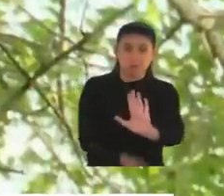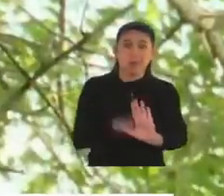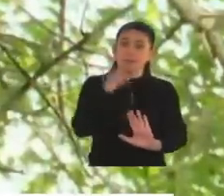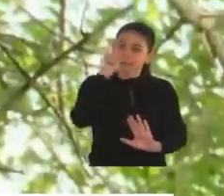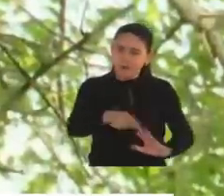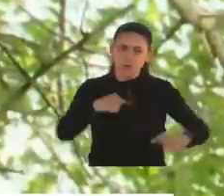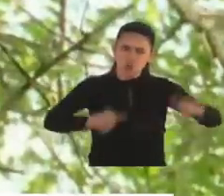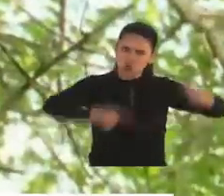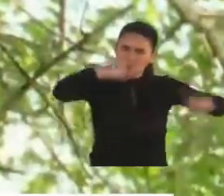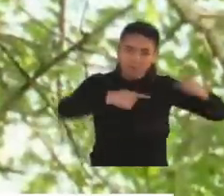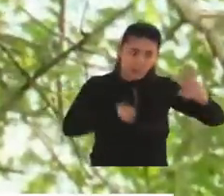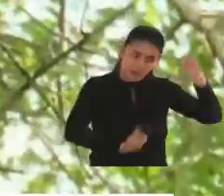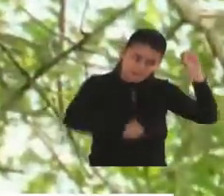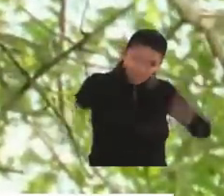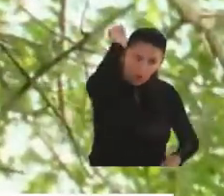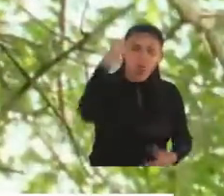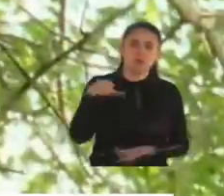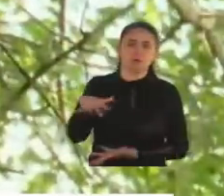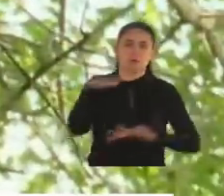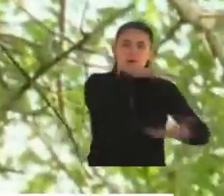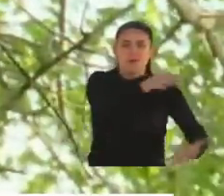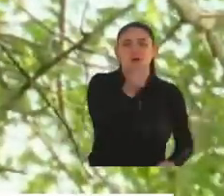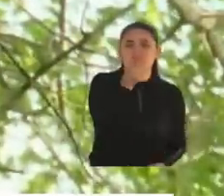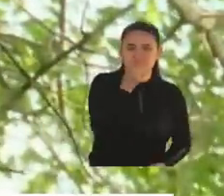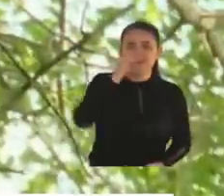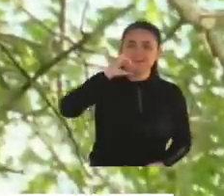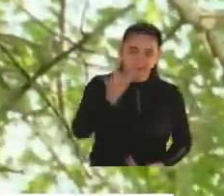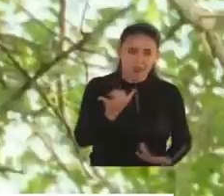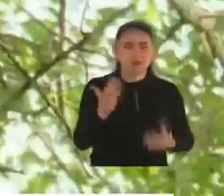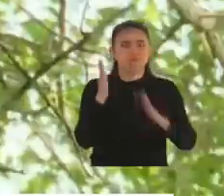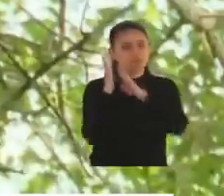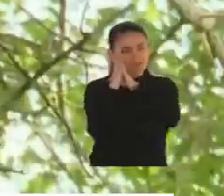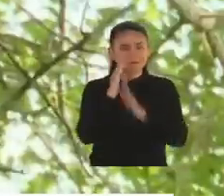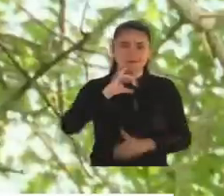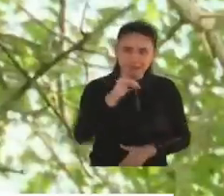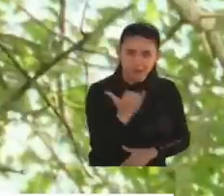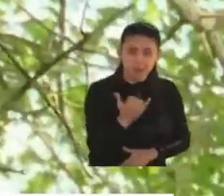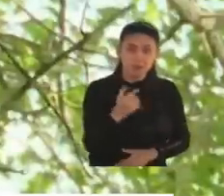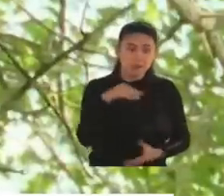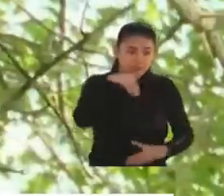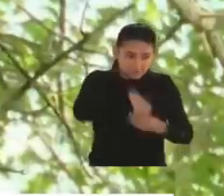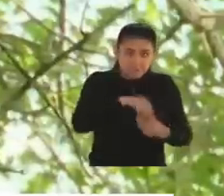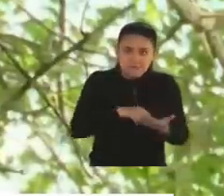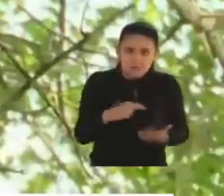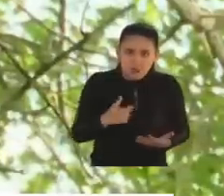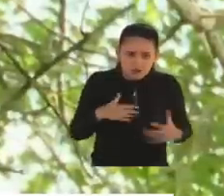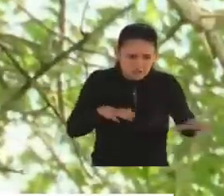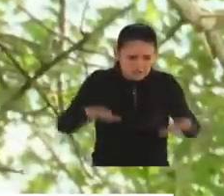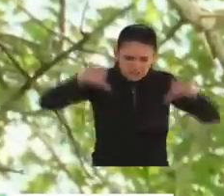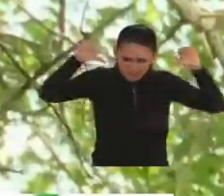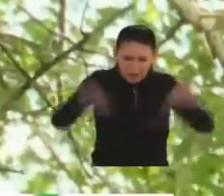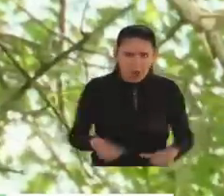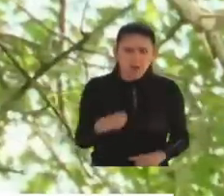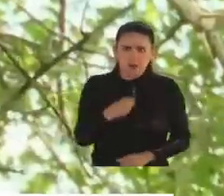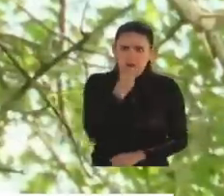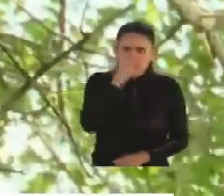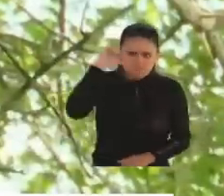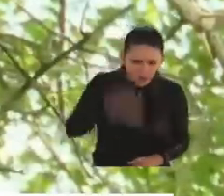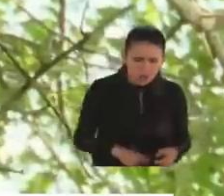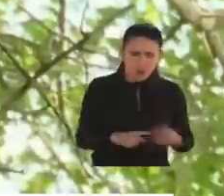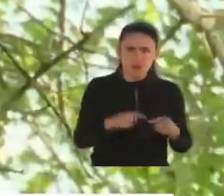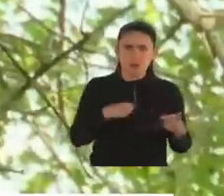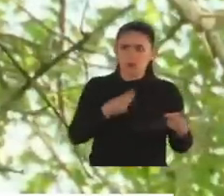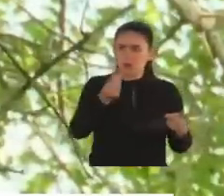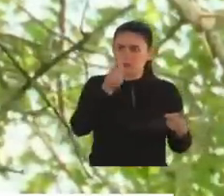beneficios. Y eso es lo que hace interesante este juego, que estás sobreviviendo, la estás pasando mal. Tienes que salir a competir sin energía, sin comida,